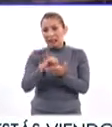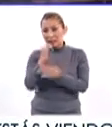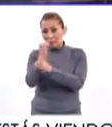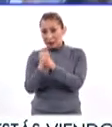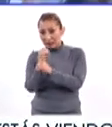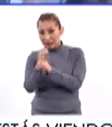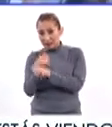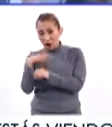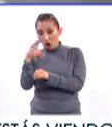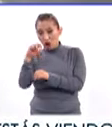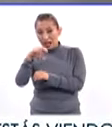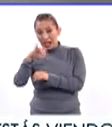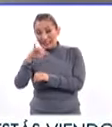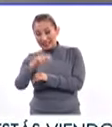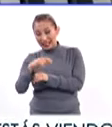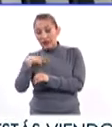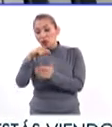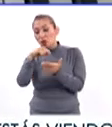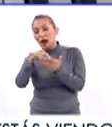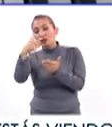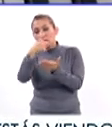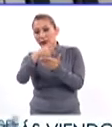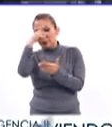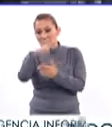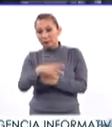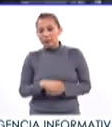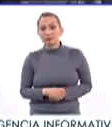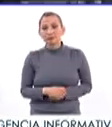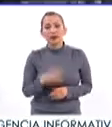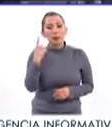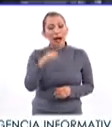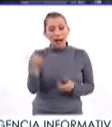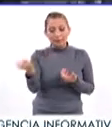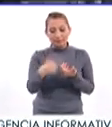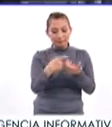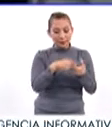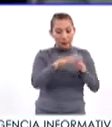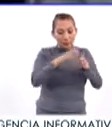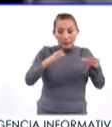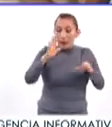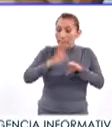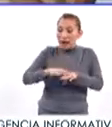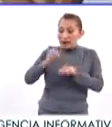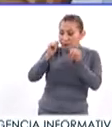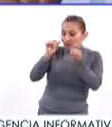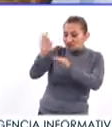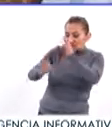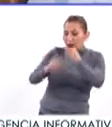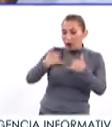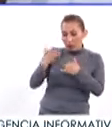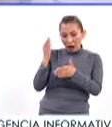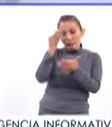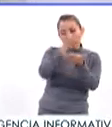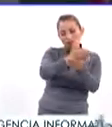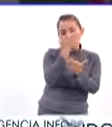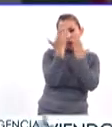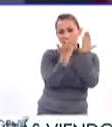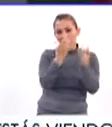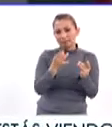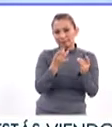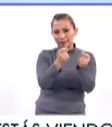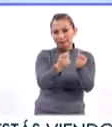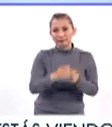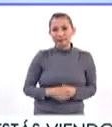de investigación del CONACYT localizados en la ciudad, a fin de atender a un mayor número de jóvenes para que accedan a la educación de